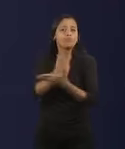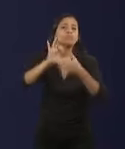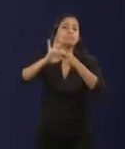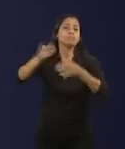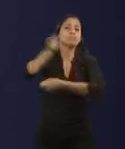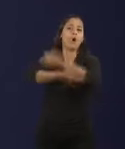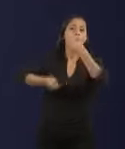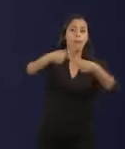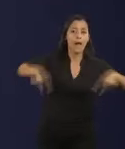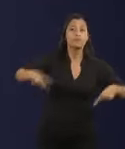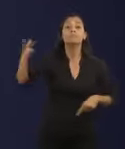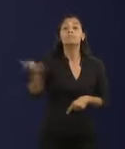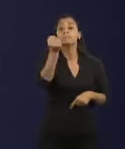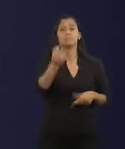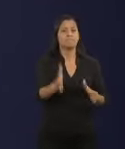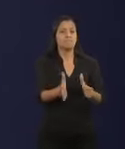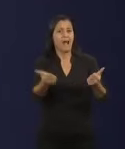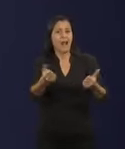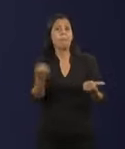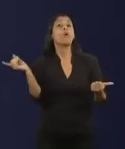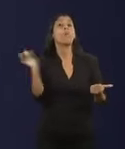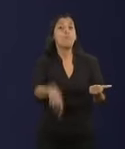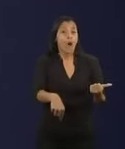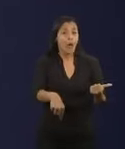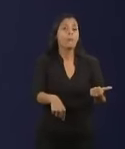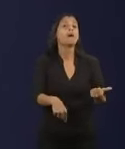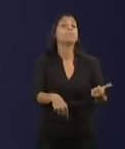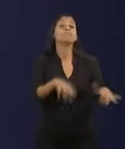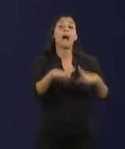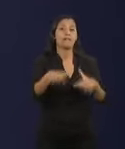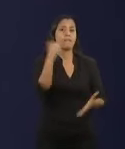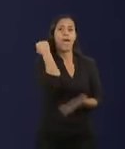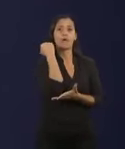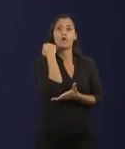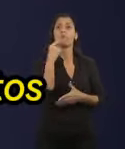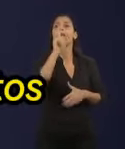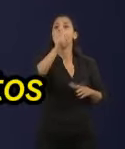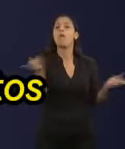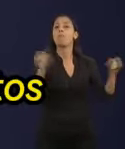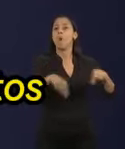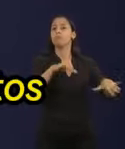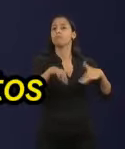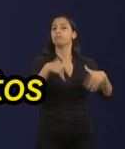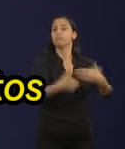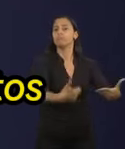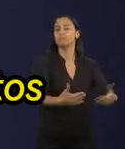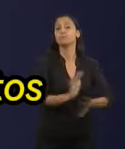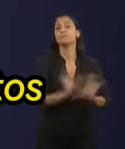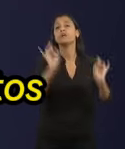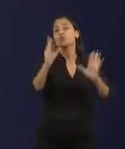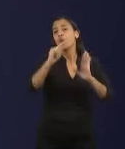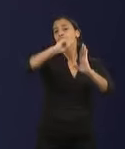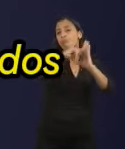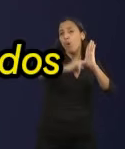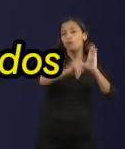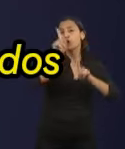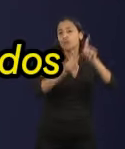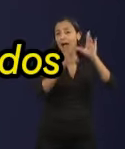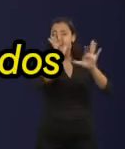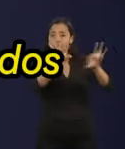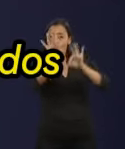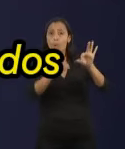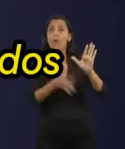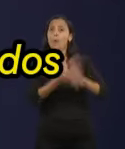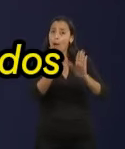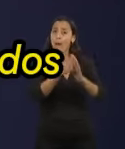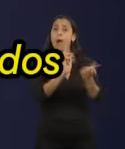recuperar más rápidamente o lo más rápidamente que se pueda la actividad económica solo por recordarles algunos puntos se van a